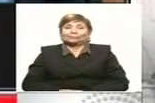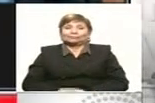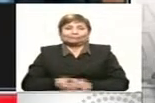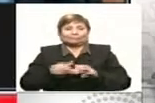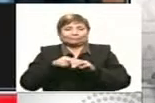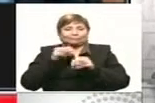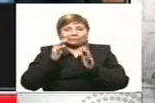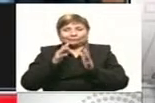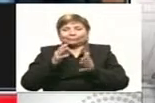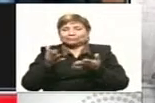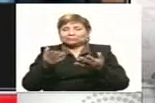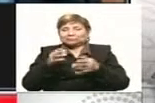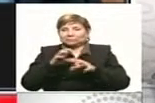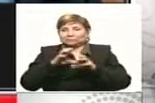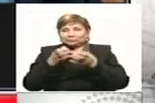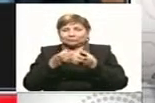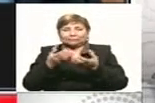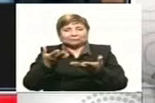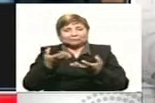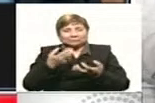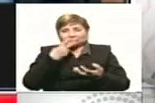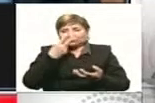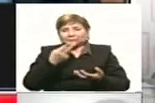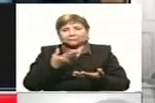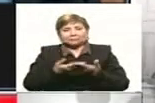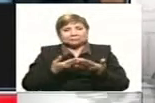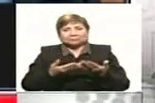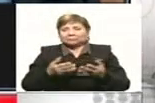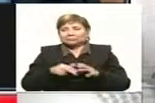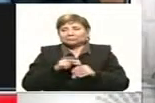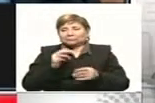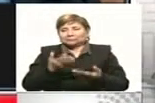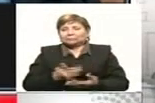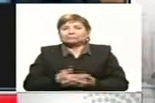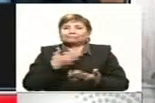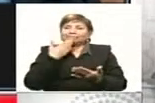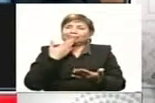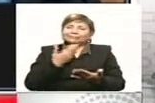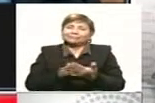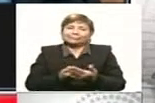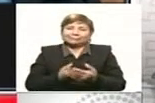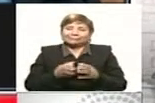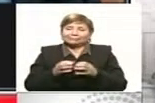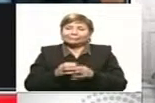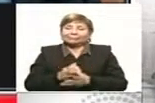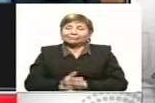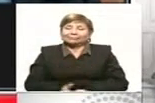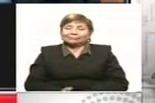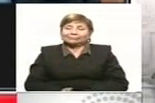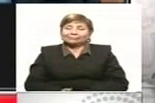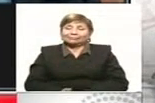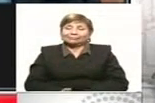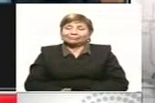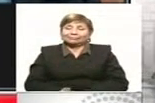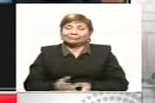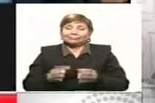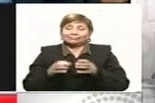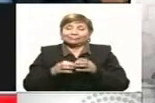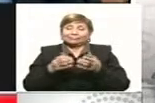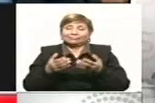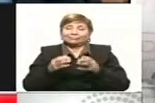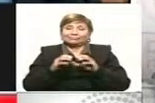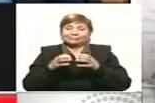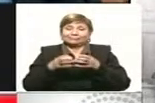abandonar la sala virtual en el momento que crea conveniente. Muchas gracias. Muchas gracias, congresista. Señor presidente. Y quedamos a disposición de la comisión, de